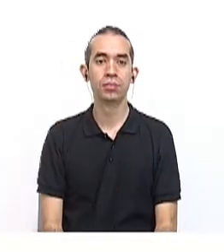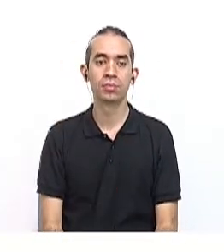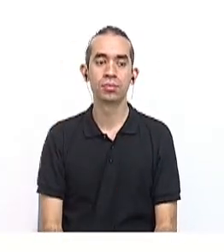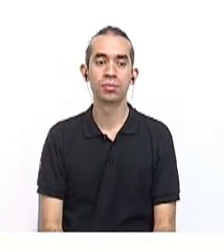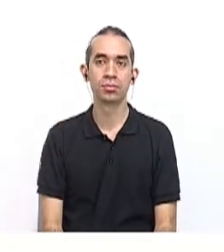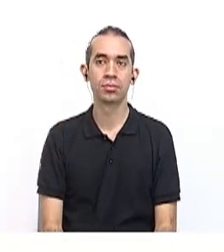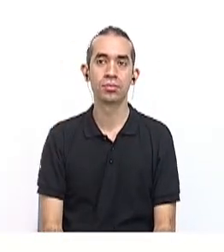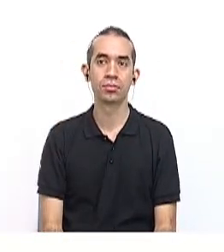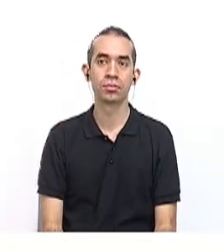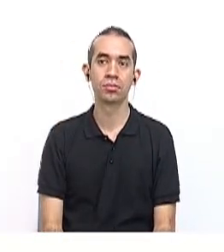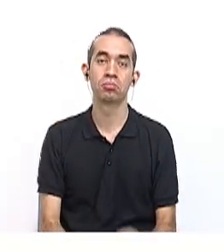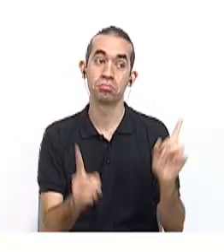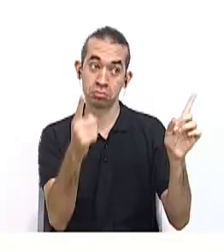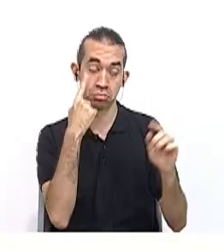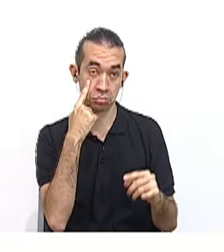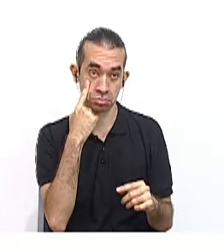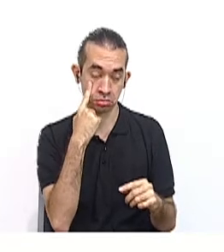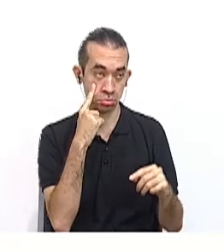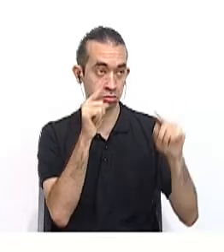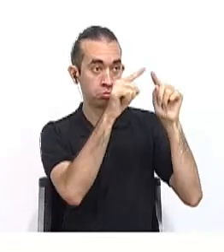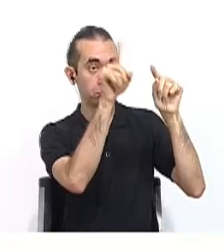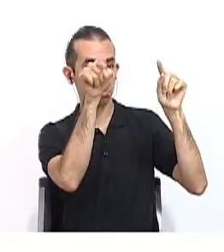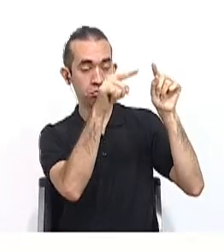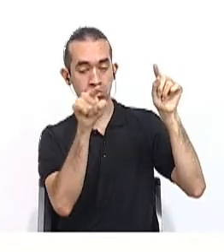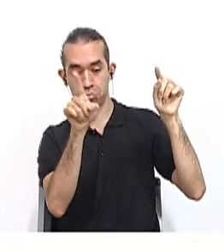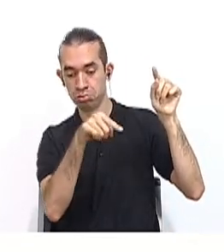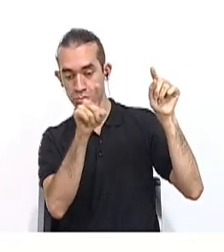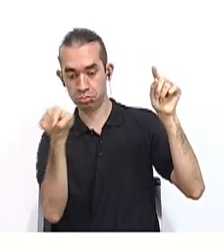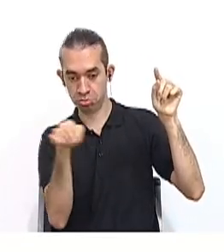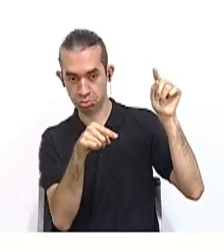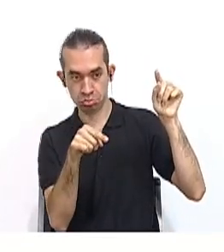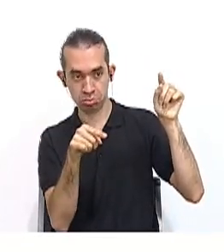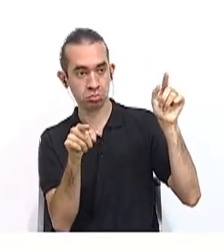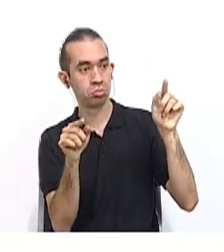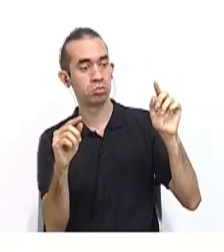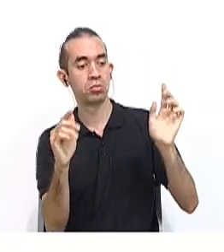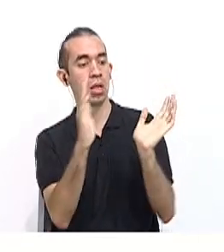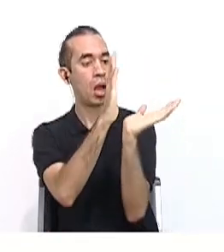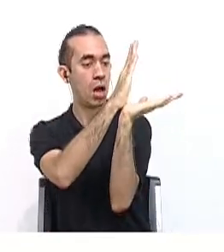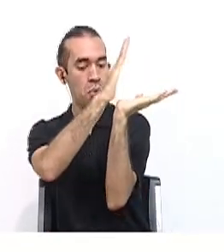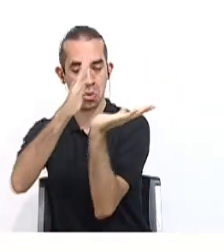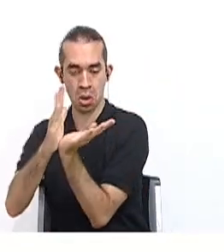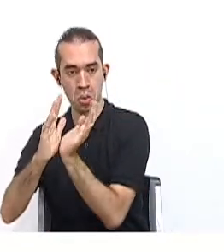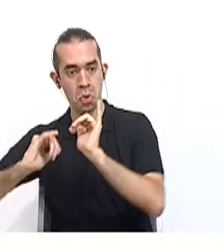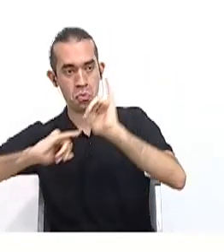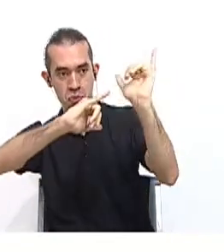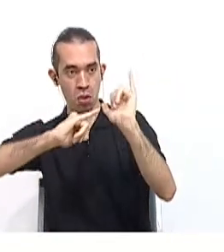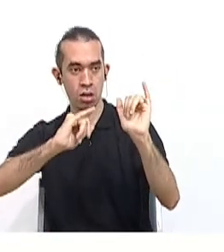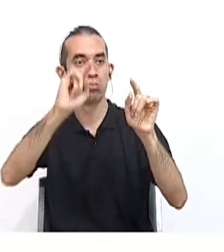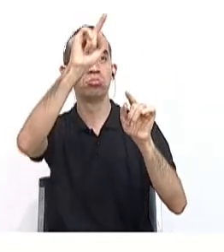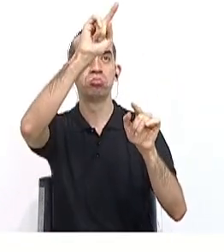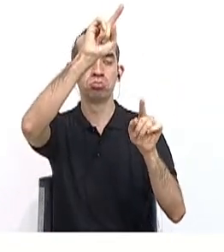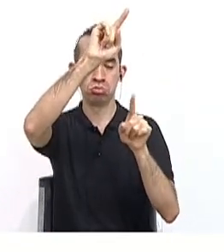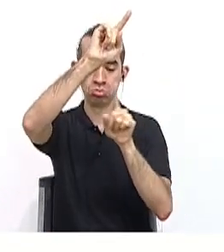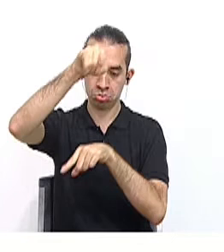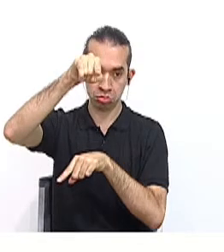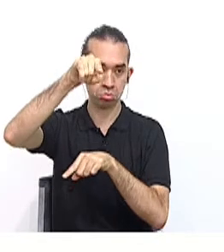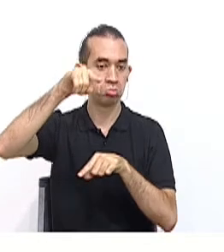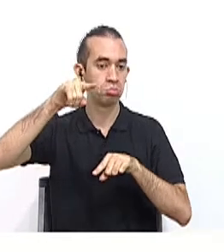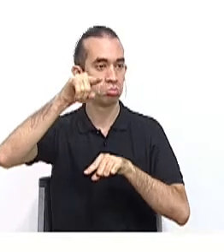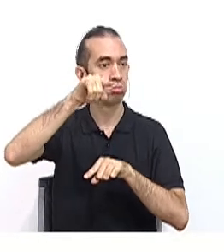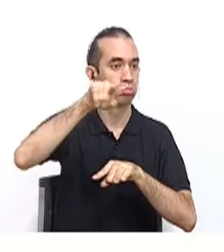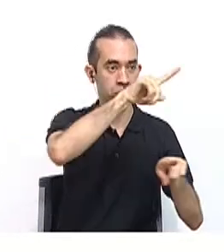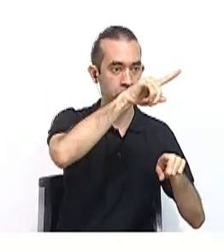Si encontramos que dos triángulos tienen un ángulo igual y los lados entre